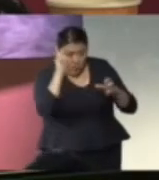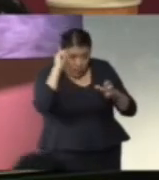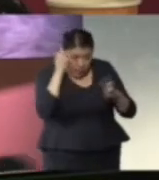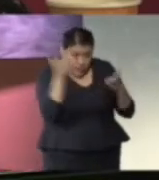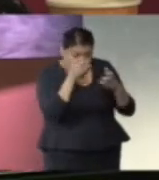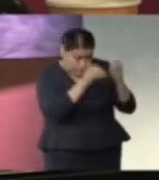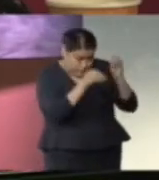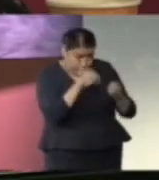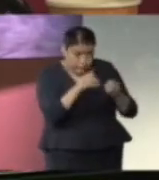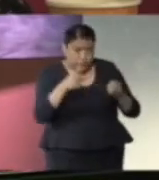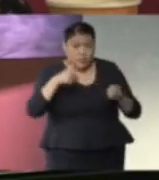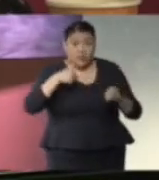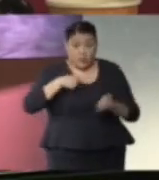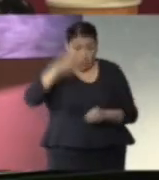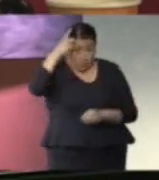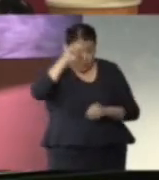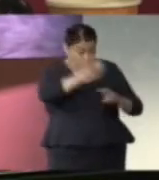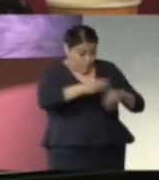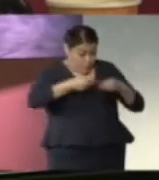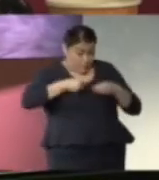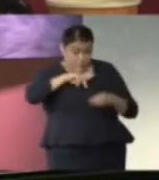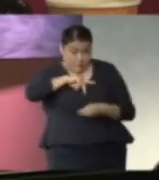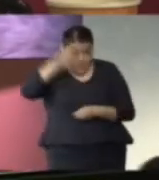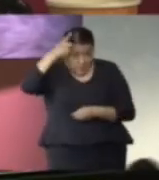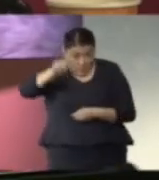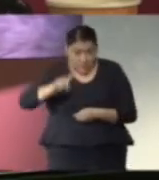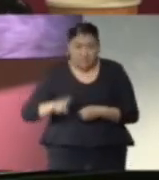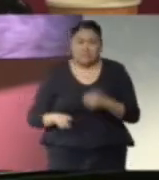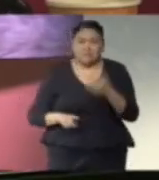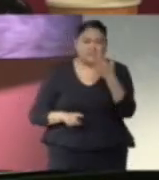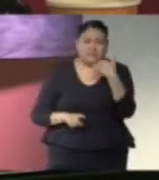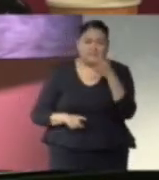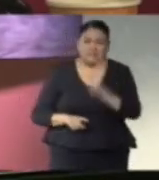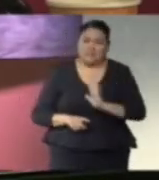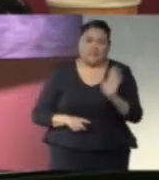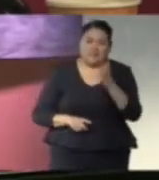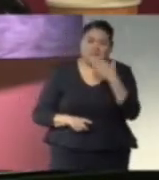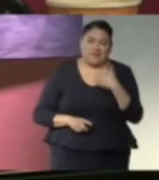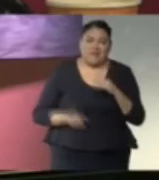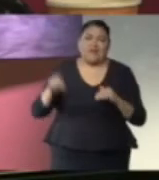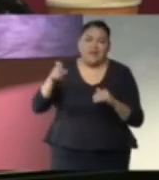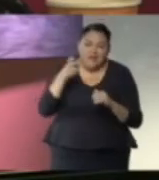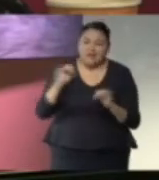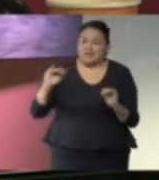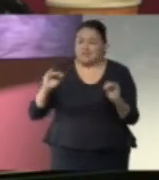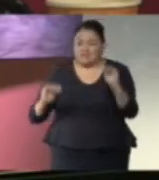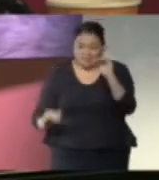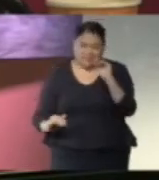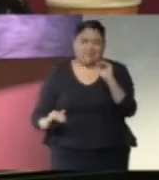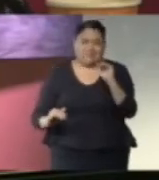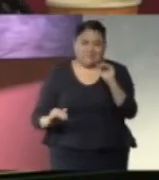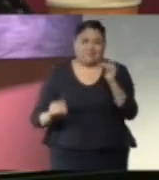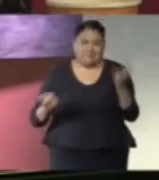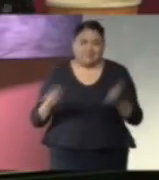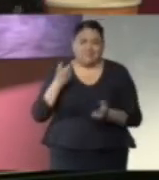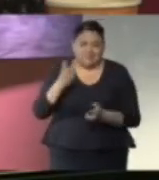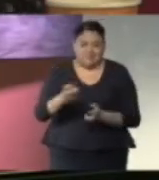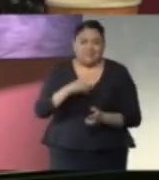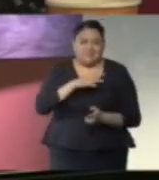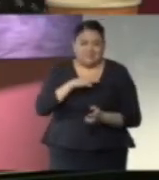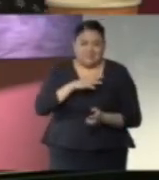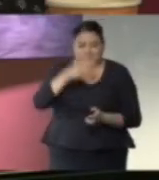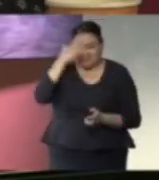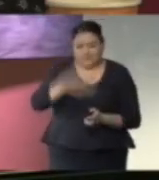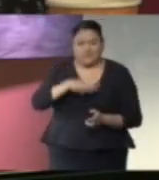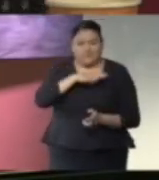producen, ¿no? O sea, desde ahí empieza una gran desventaja, desde ahí empieza una gran desigualdad. Participa un gran